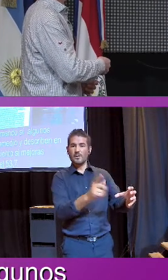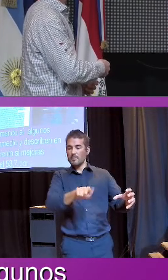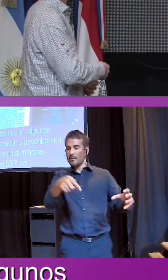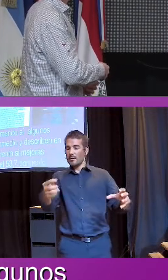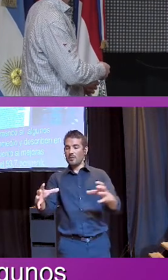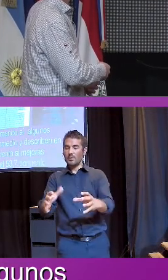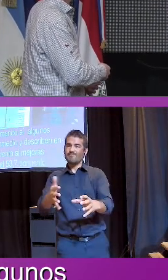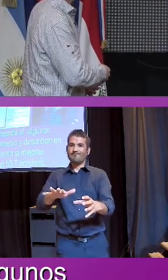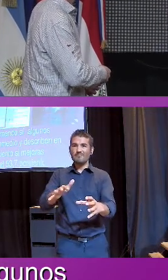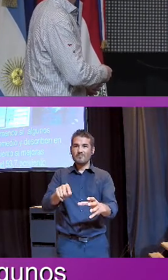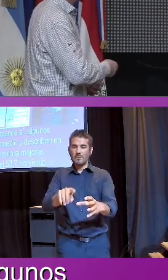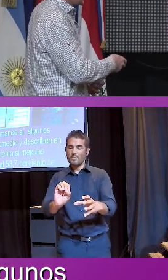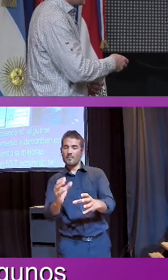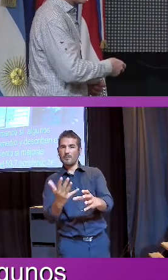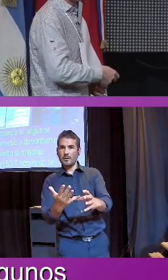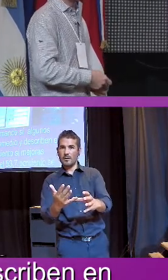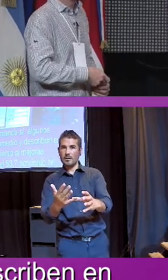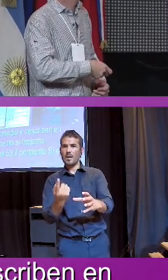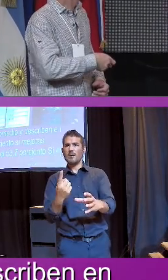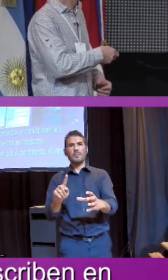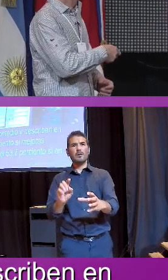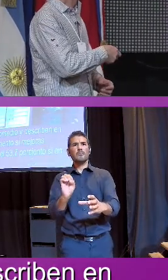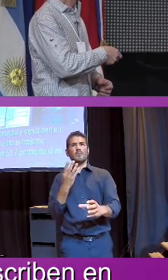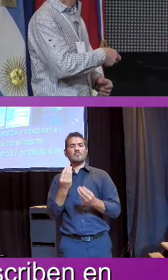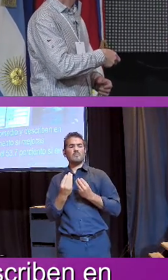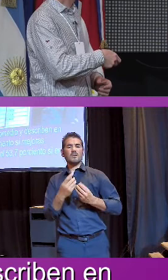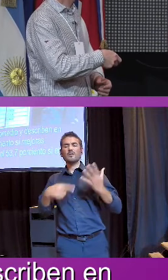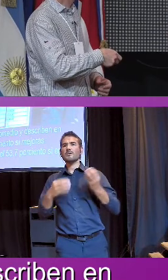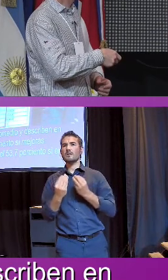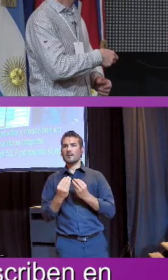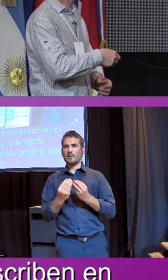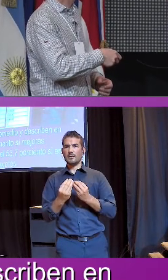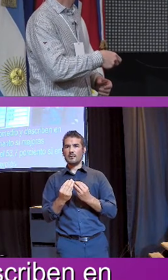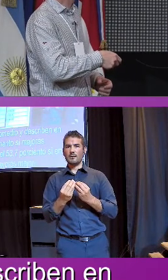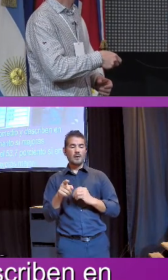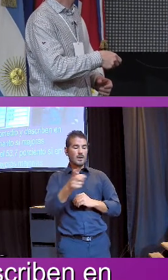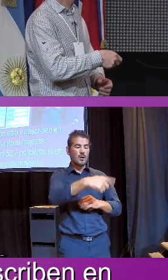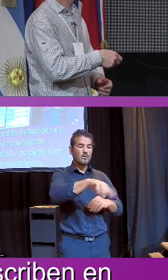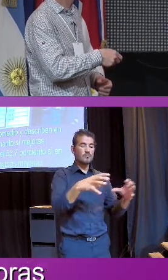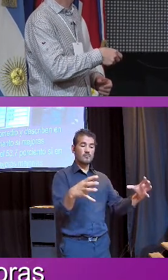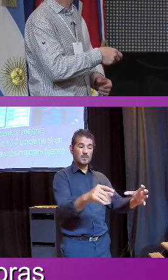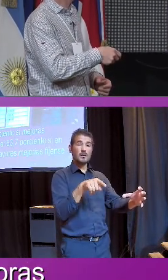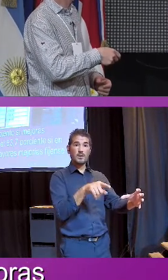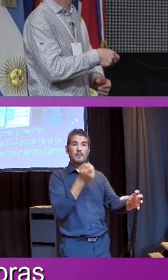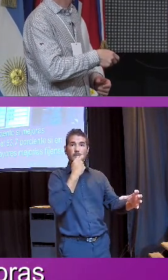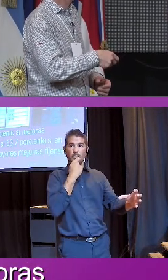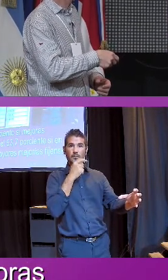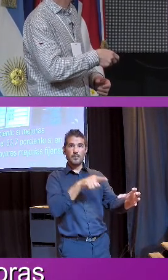53,7%. ¿Sí? ¿En qué mejoran? Es interesante. Las mayores mejorías, fíjense que son mejoras descritas